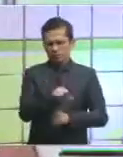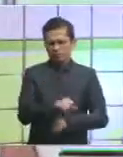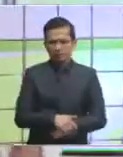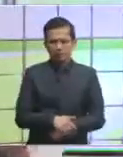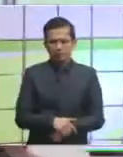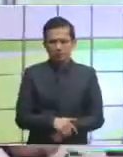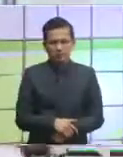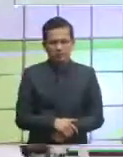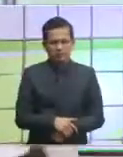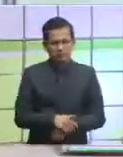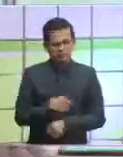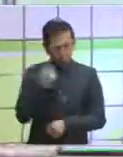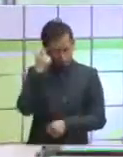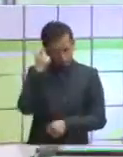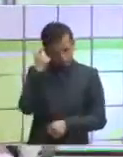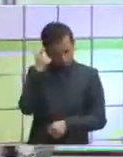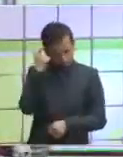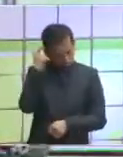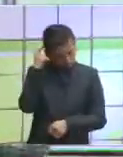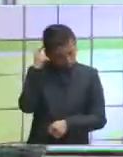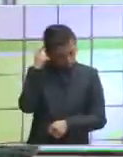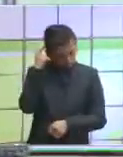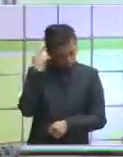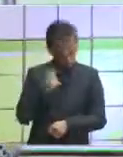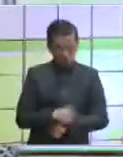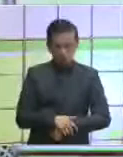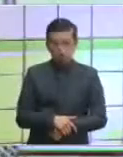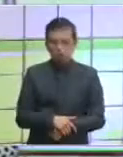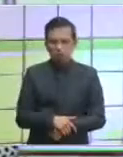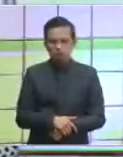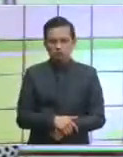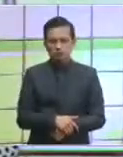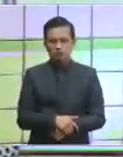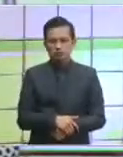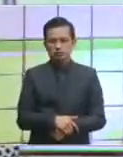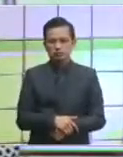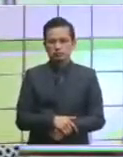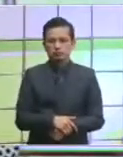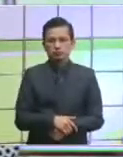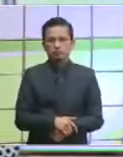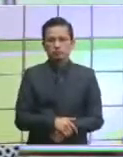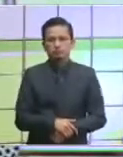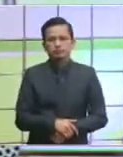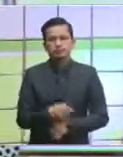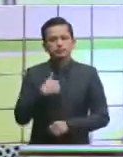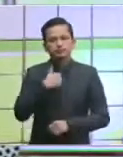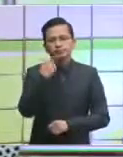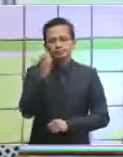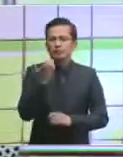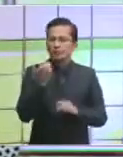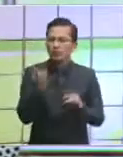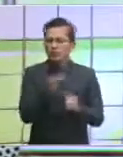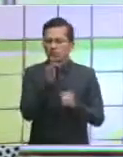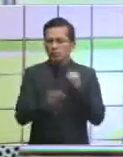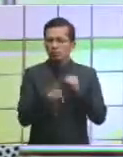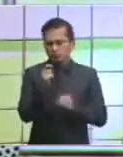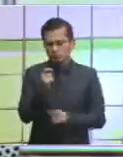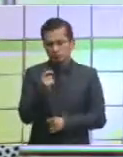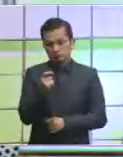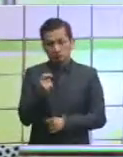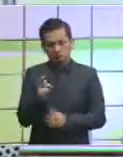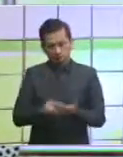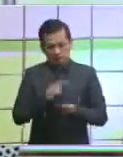finalmente quiero reiteraron obviamente la responsabilidad el compromiso